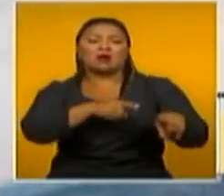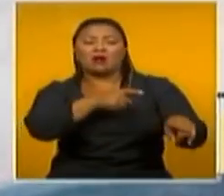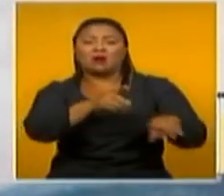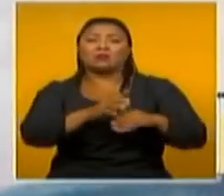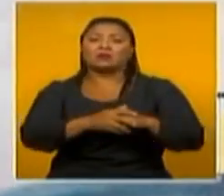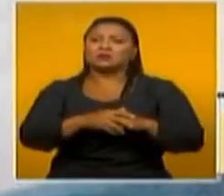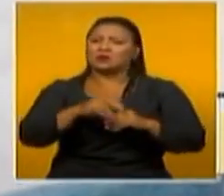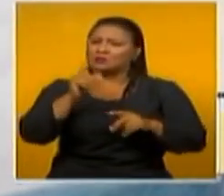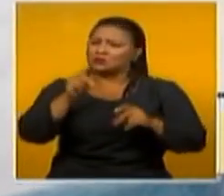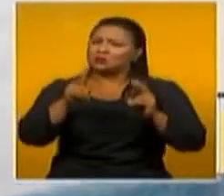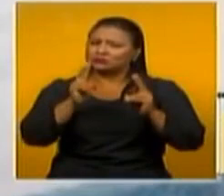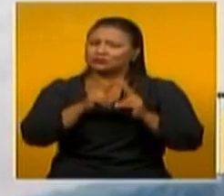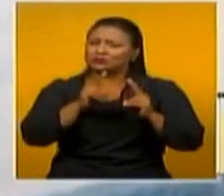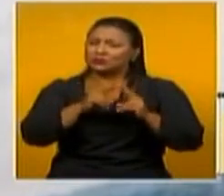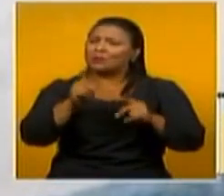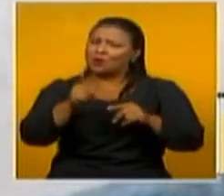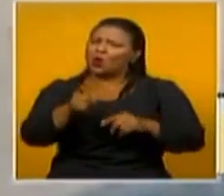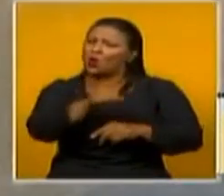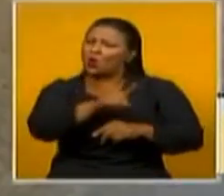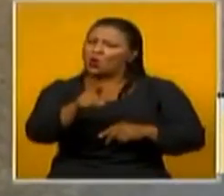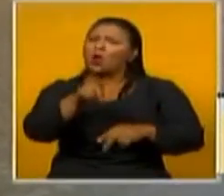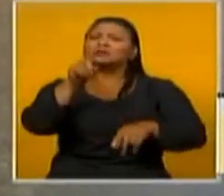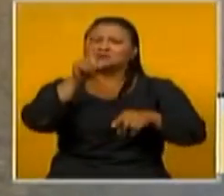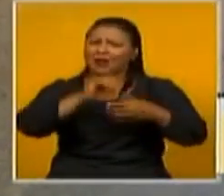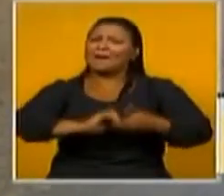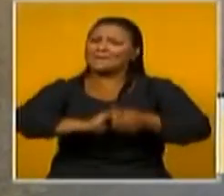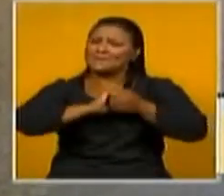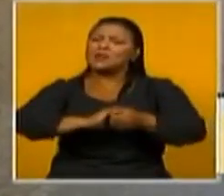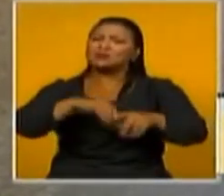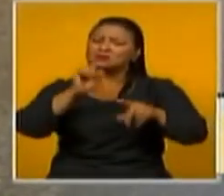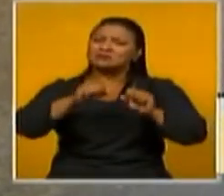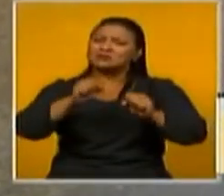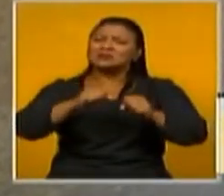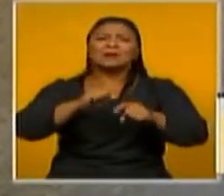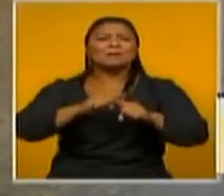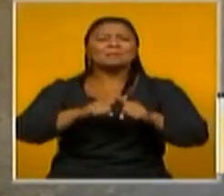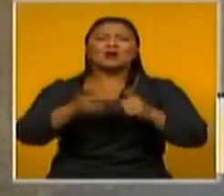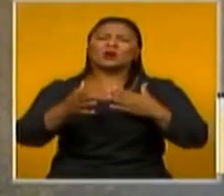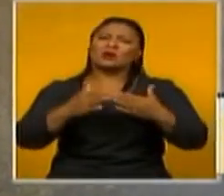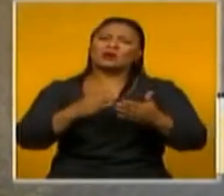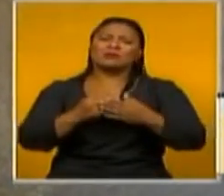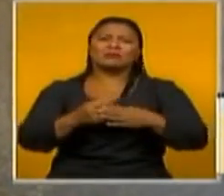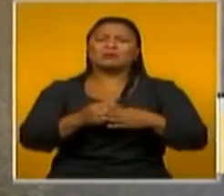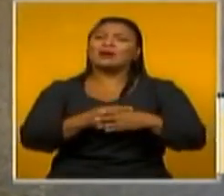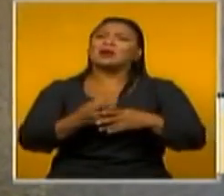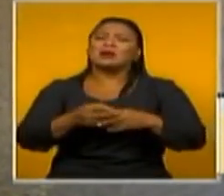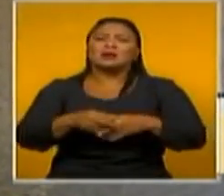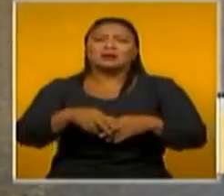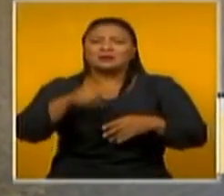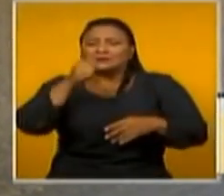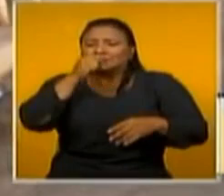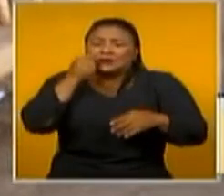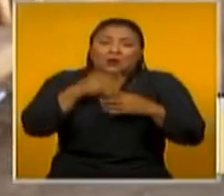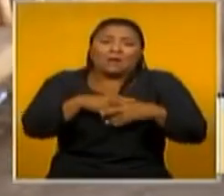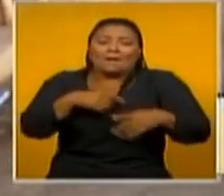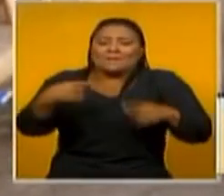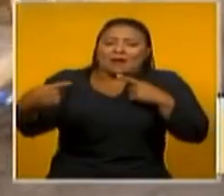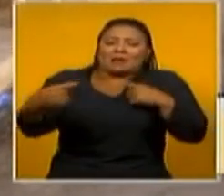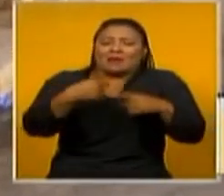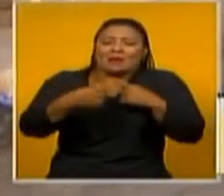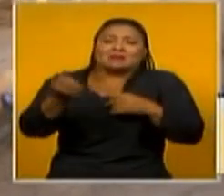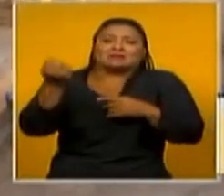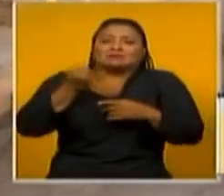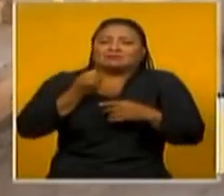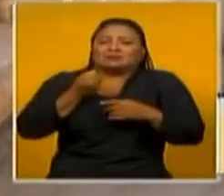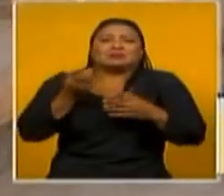a sus conocidos, ambos eran amigos y en medio de una bronca, al parecer por efectos de alucinógenos, se agredieron a muerte. Era pana